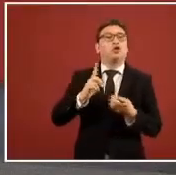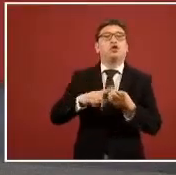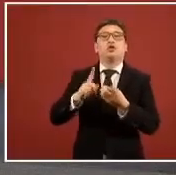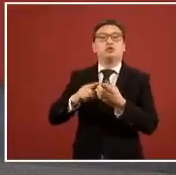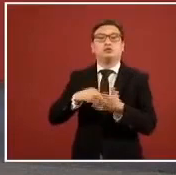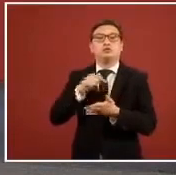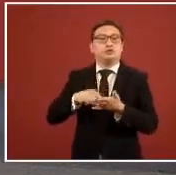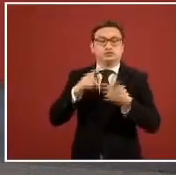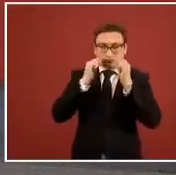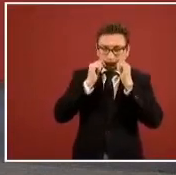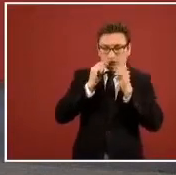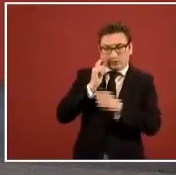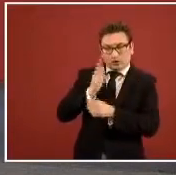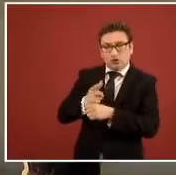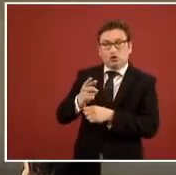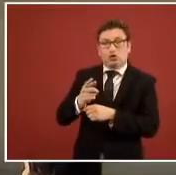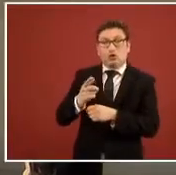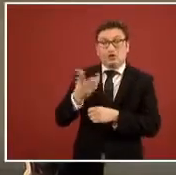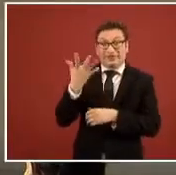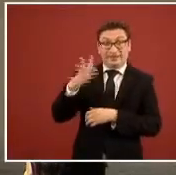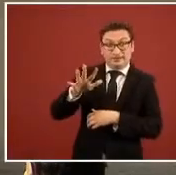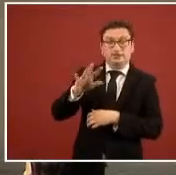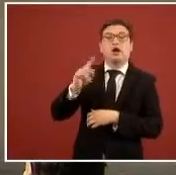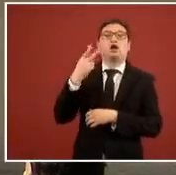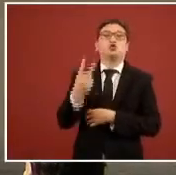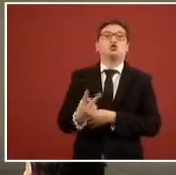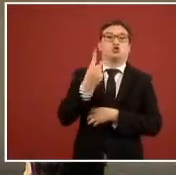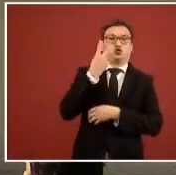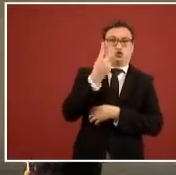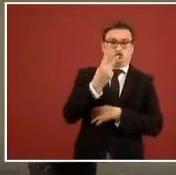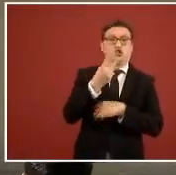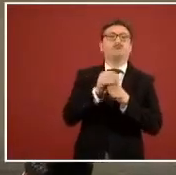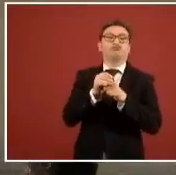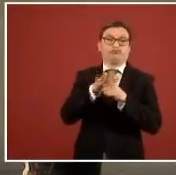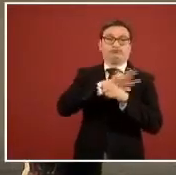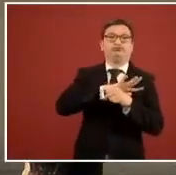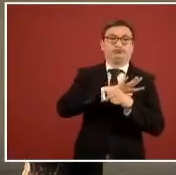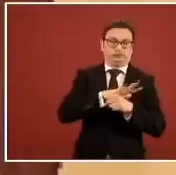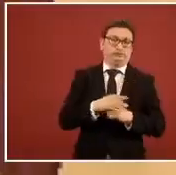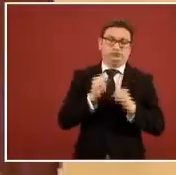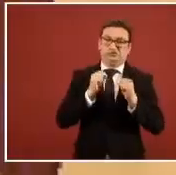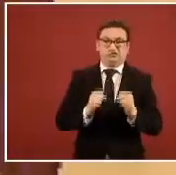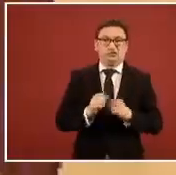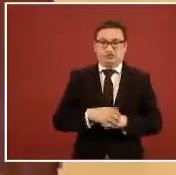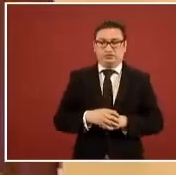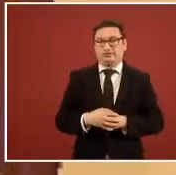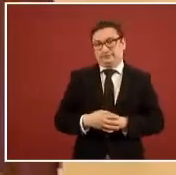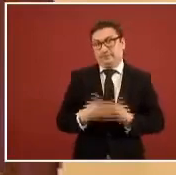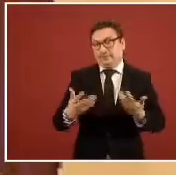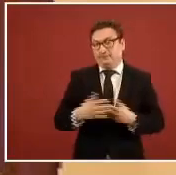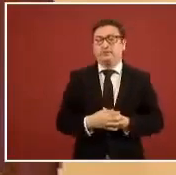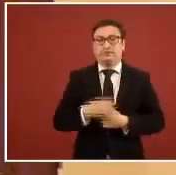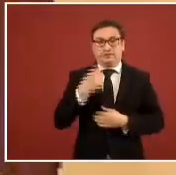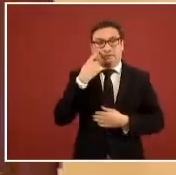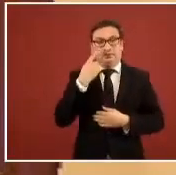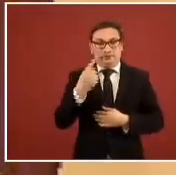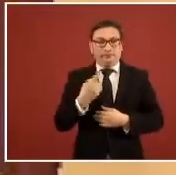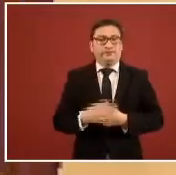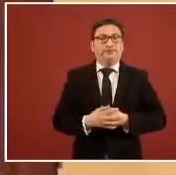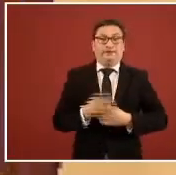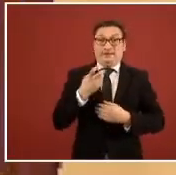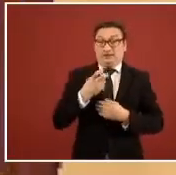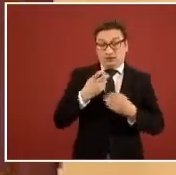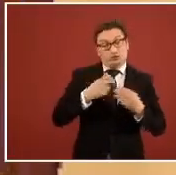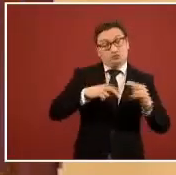estudiado, 2 de ellas tienen COVID-19, de cada 10, 2. Como veíamos ahí, eso puede